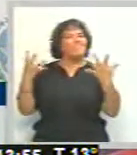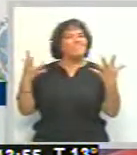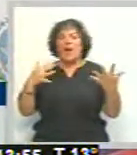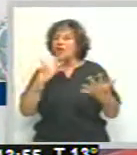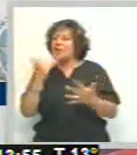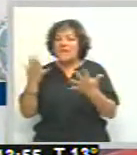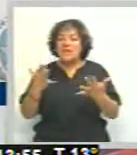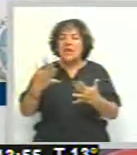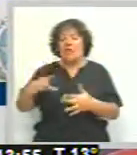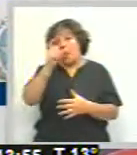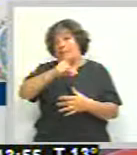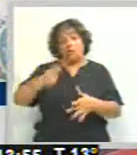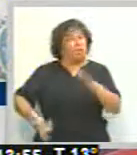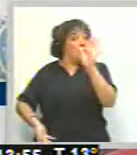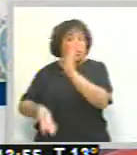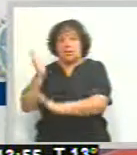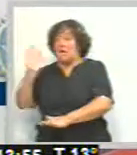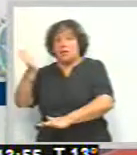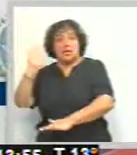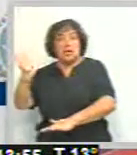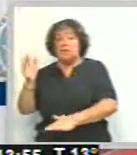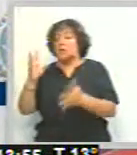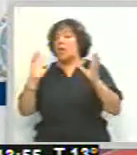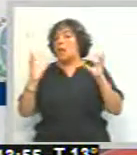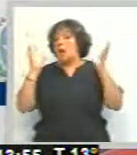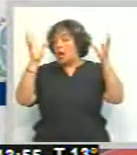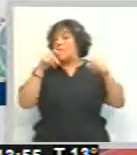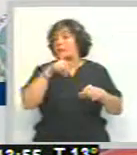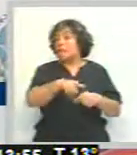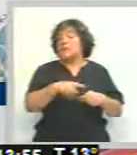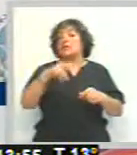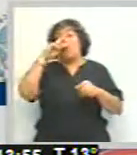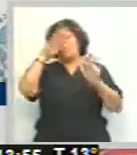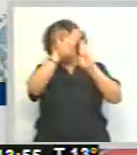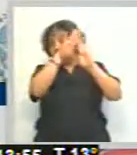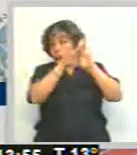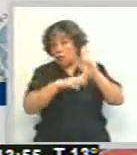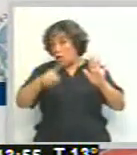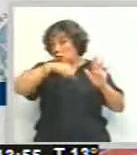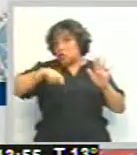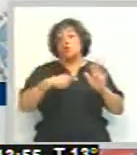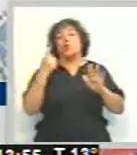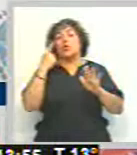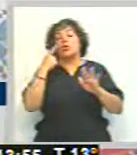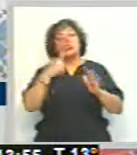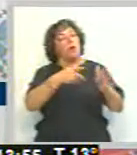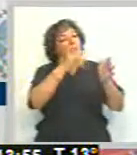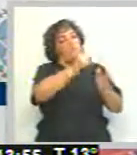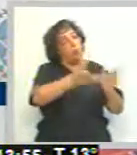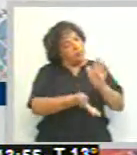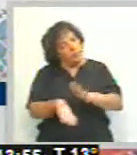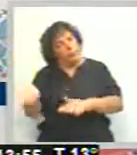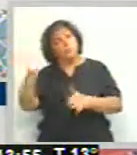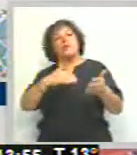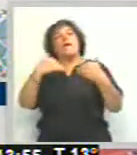que se ordenó la evacuación inmediata de la guardia según los protocolos que nos que nosotros manejamos se ordenó la evacuación